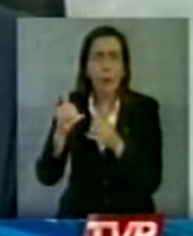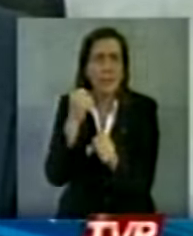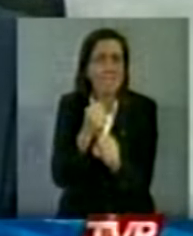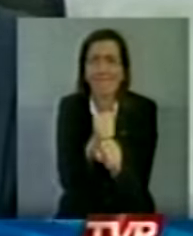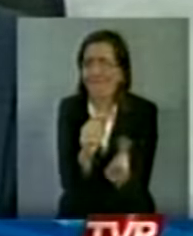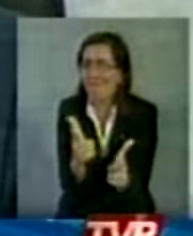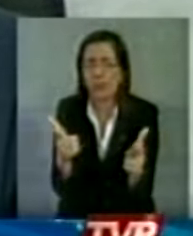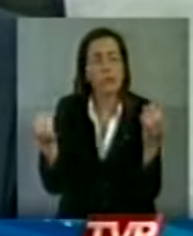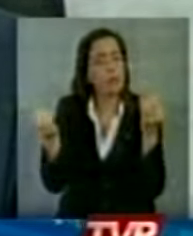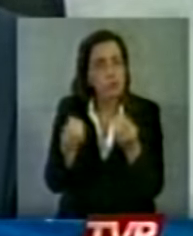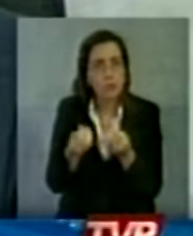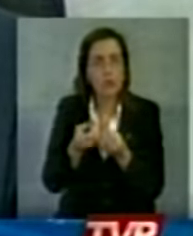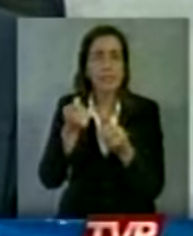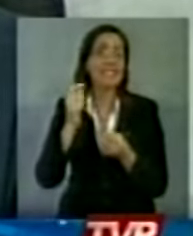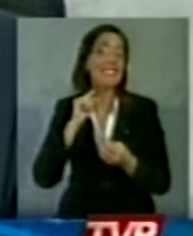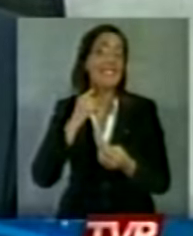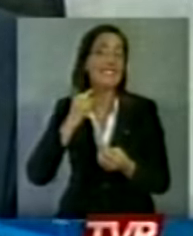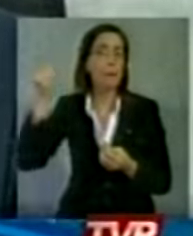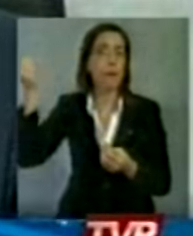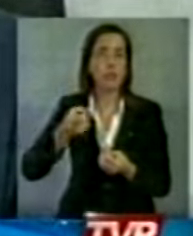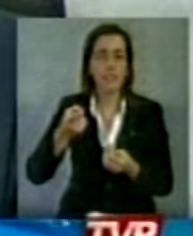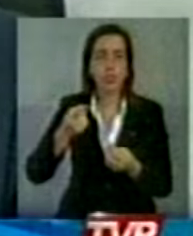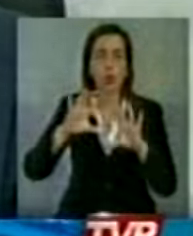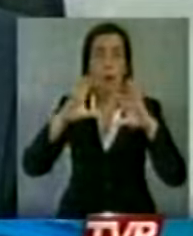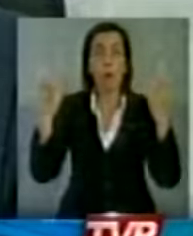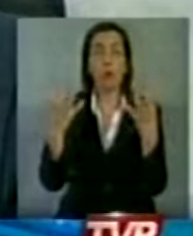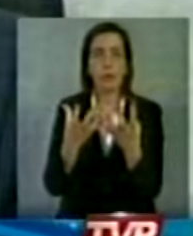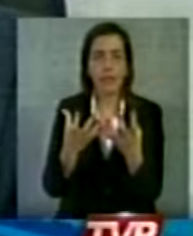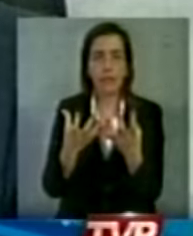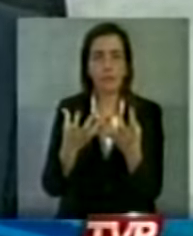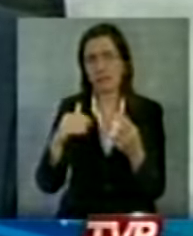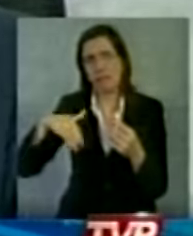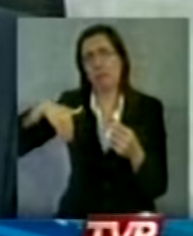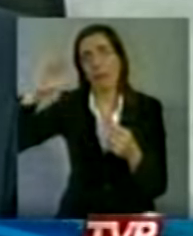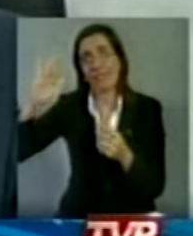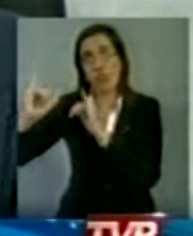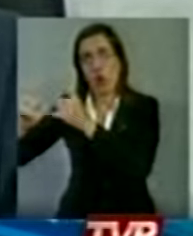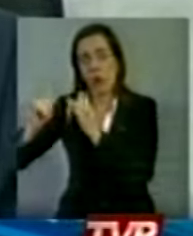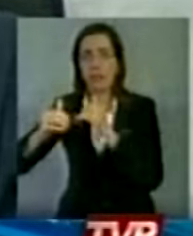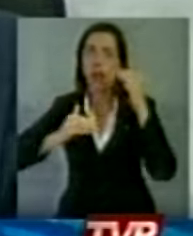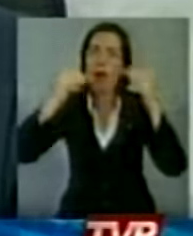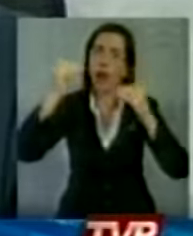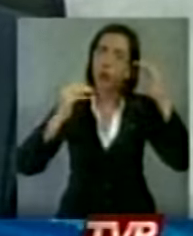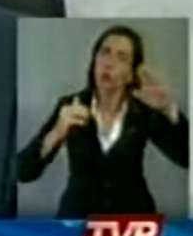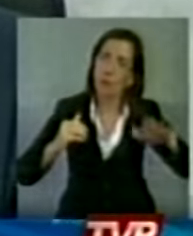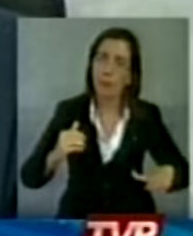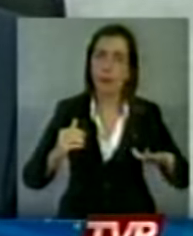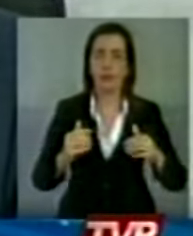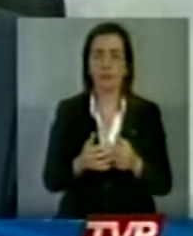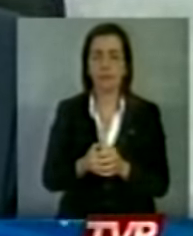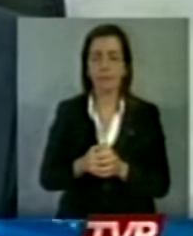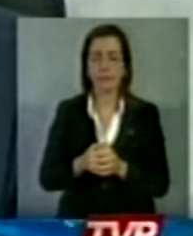un 13% a nivel mundial, un valor tres veces superior al de la tasa de desempleo en